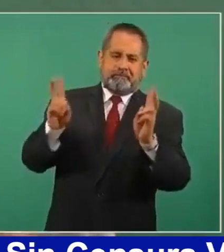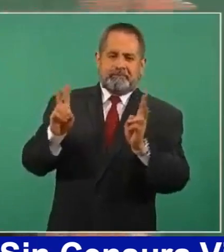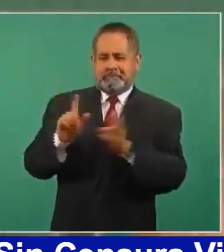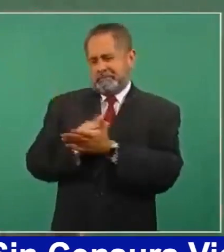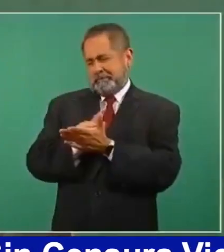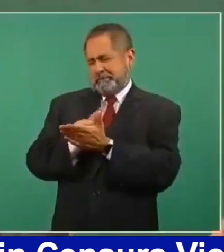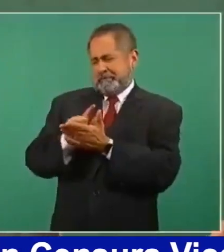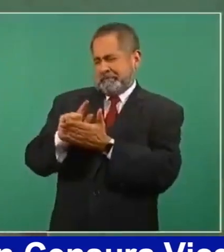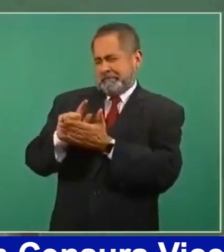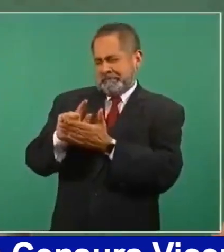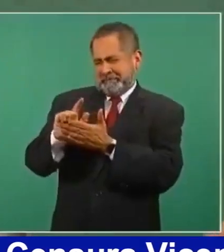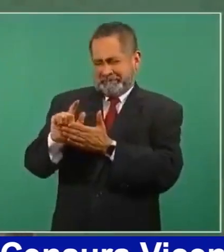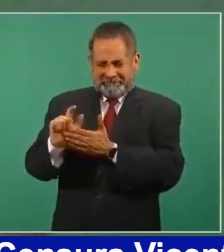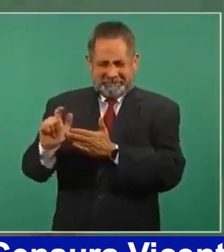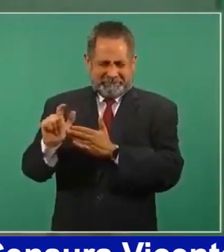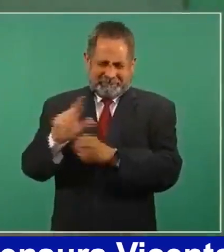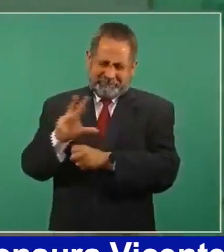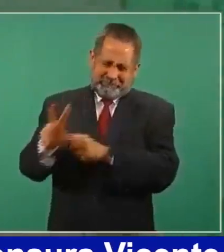Nunca